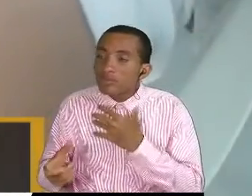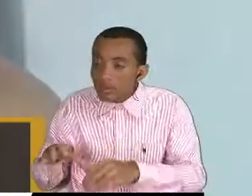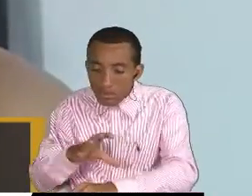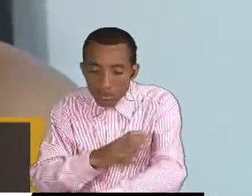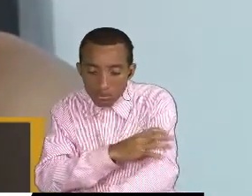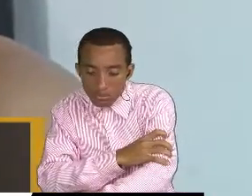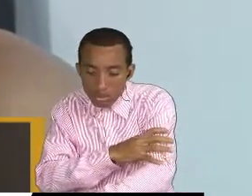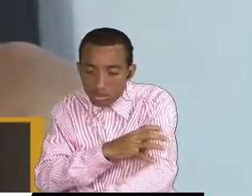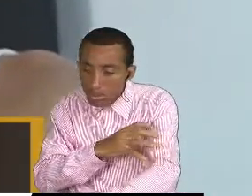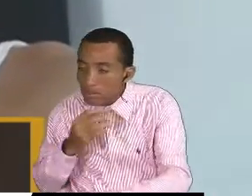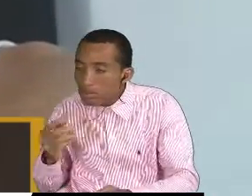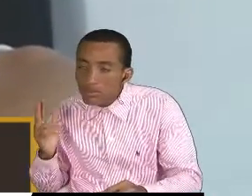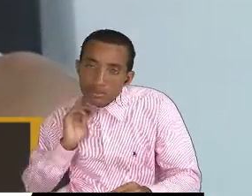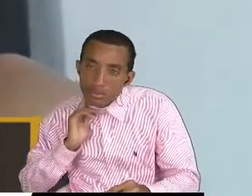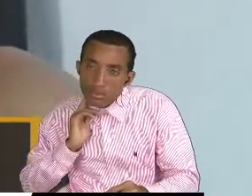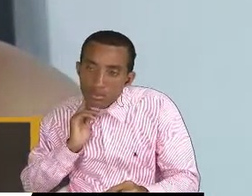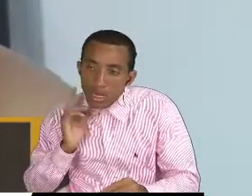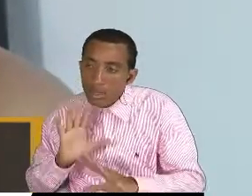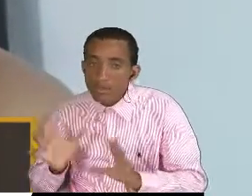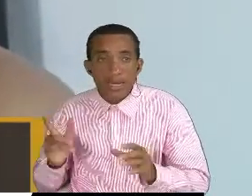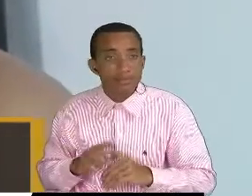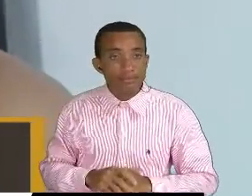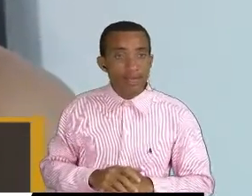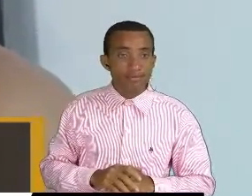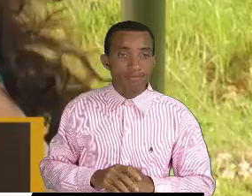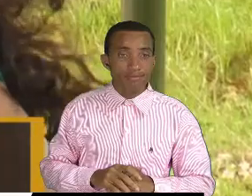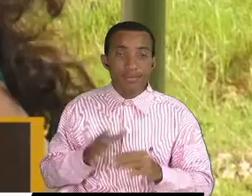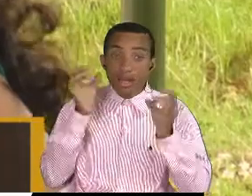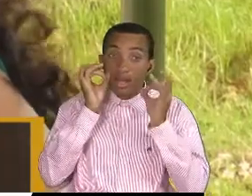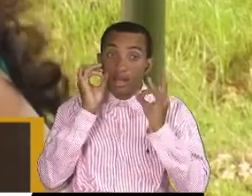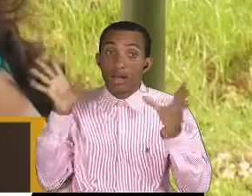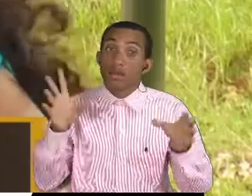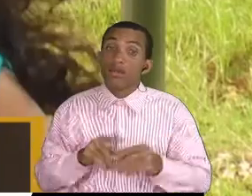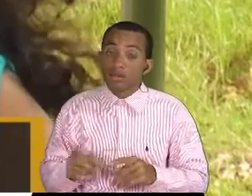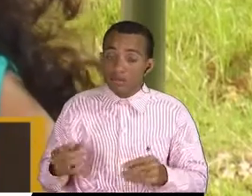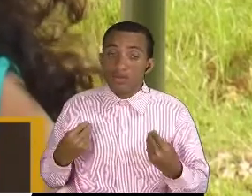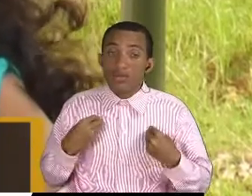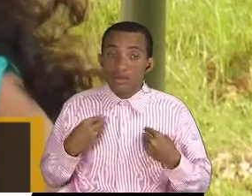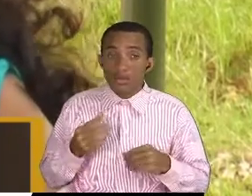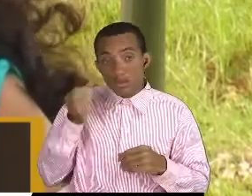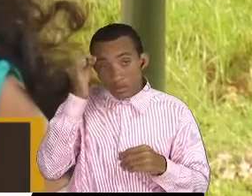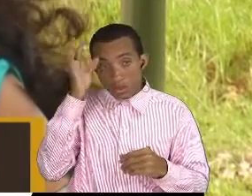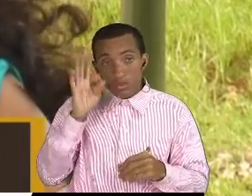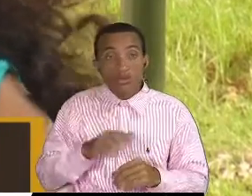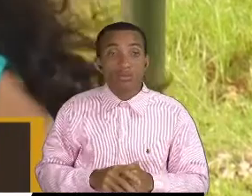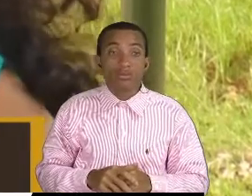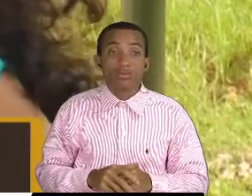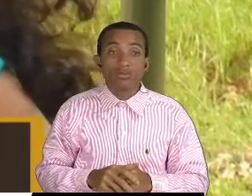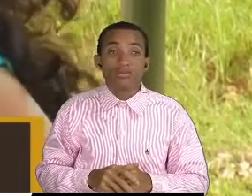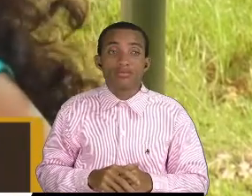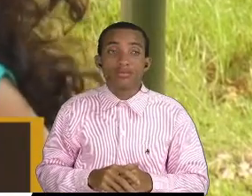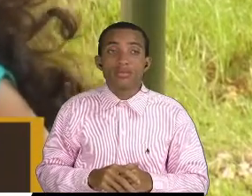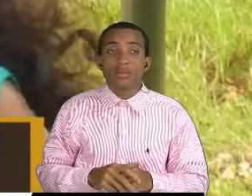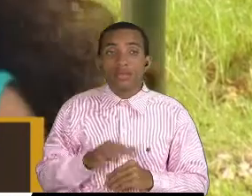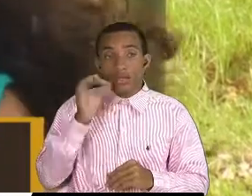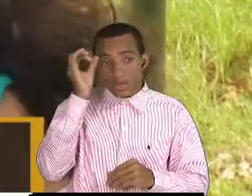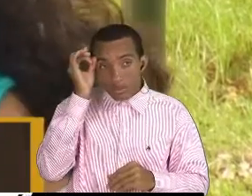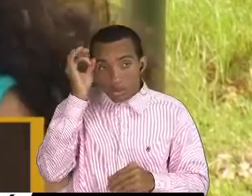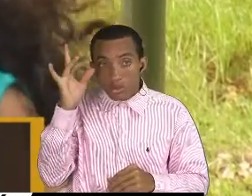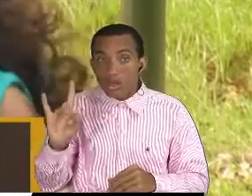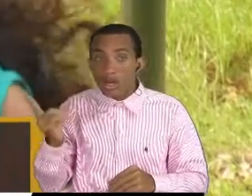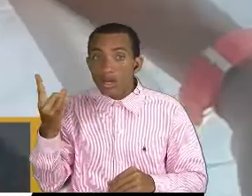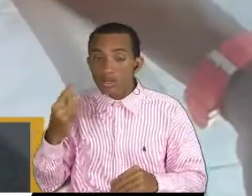autorizado ni para hacer acá, ni en Bucaramanga, ni nada. Está en riesgo su vida porque en este momento, en cualquier momento se le puede llegar